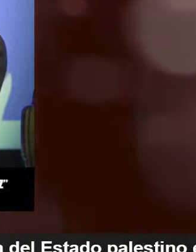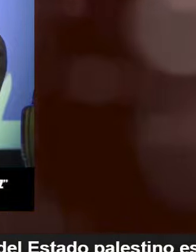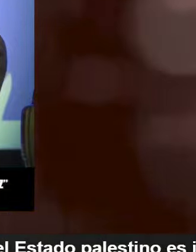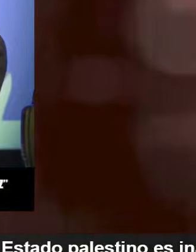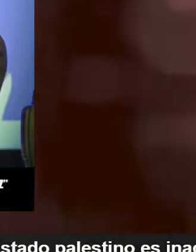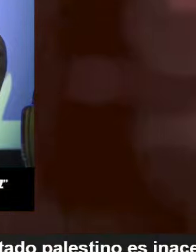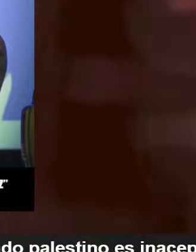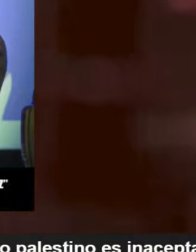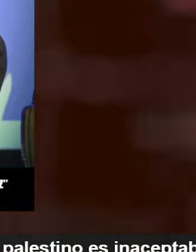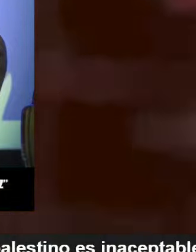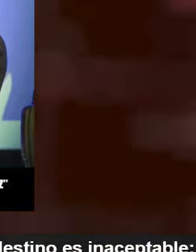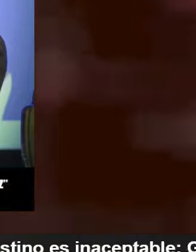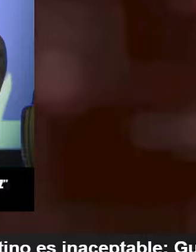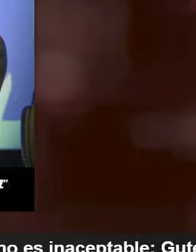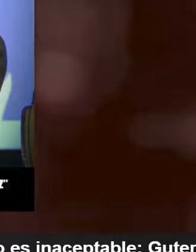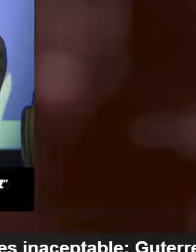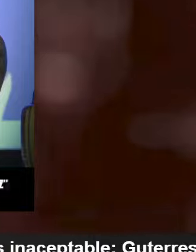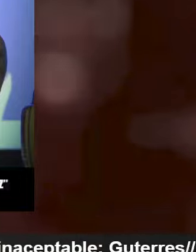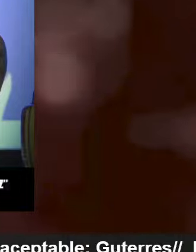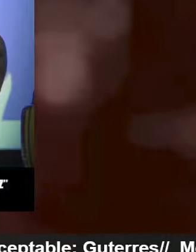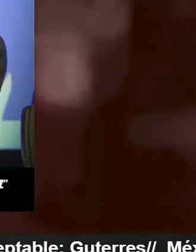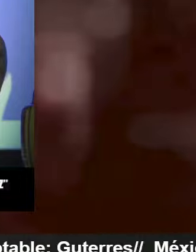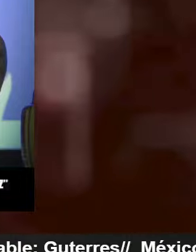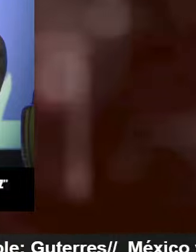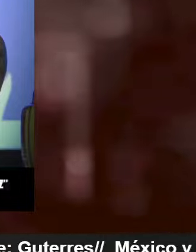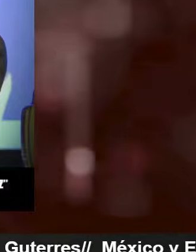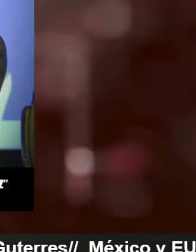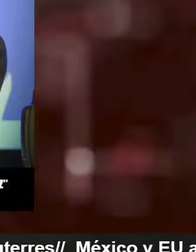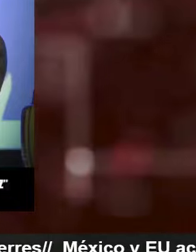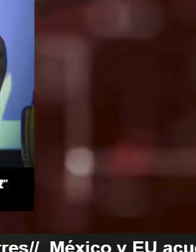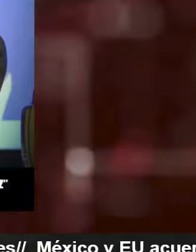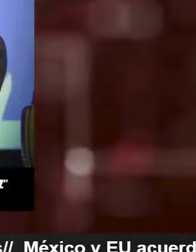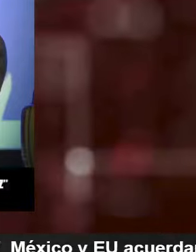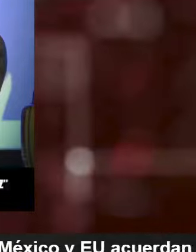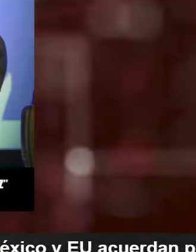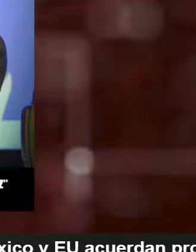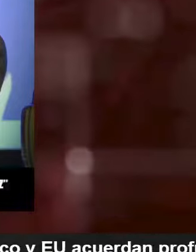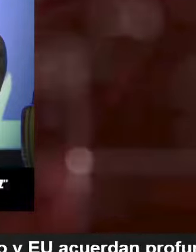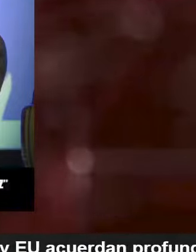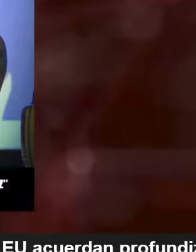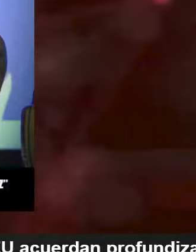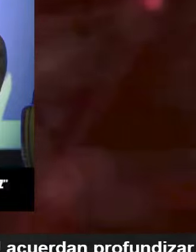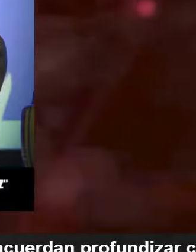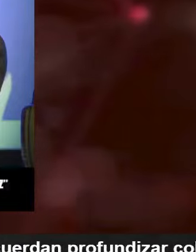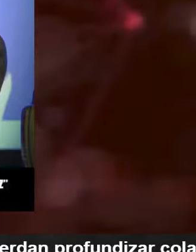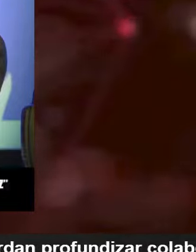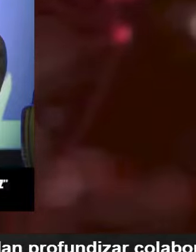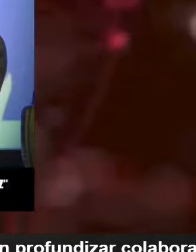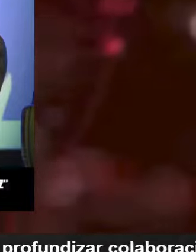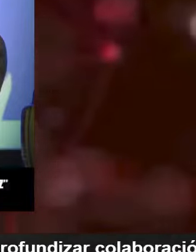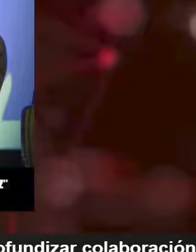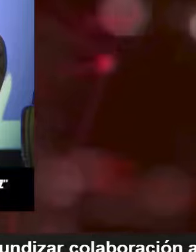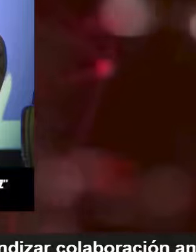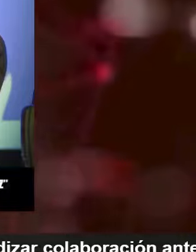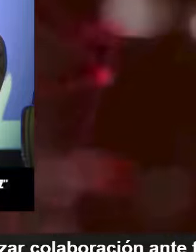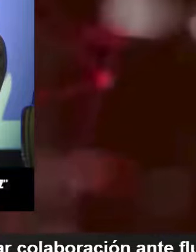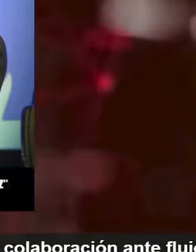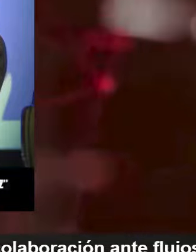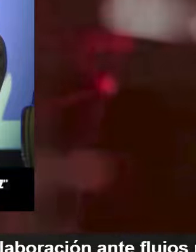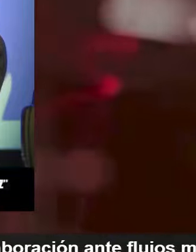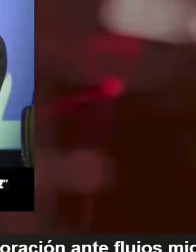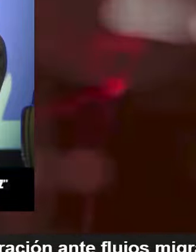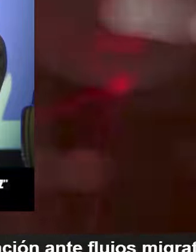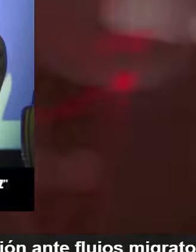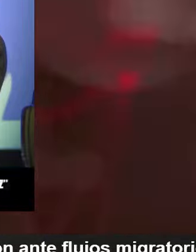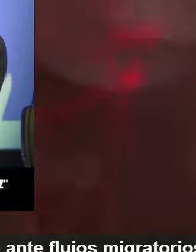sochil Gálvez con las asociaciones civiles llegó a tal grado que incluso se creaban fide com misos temporales